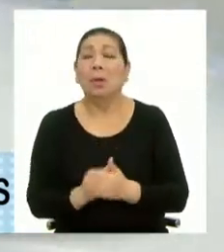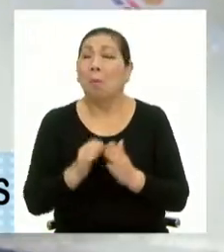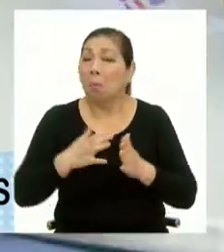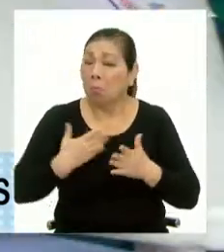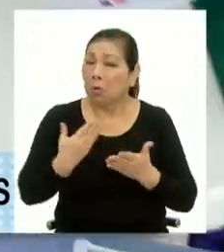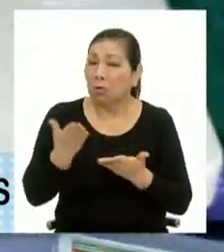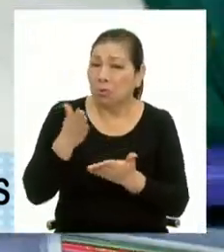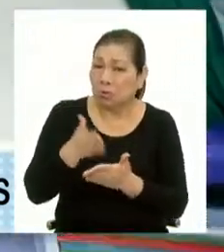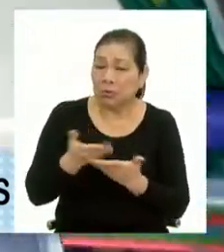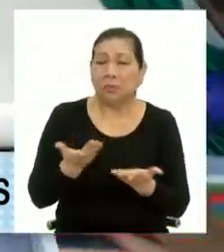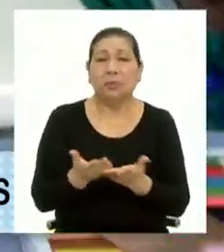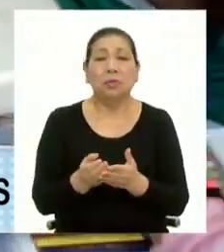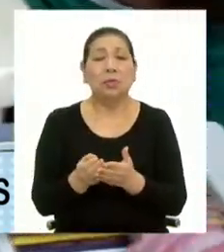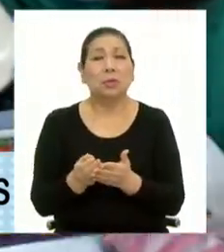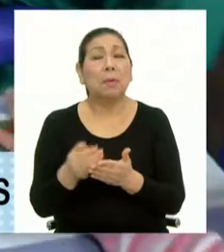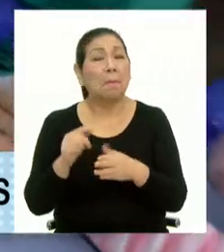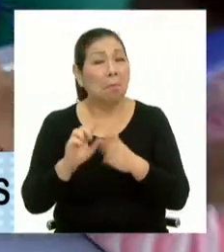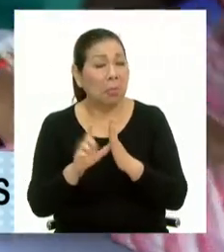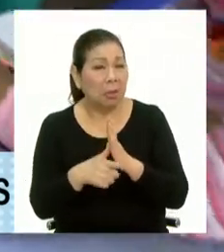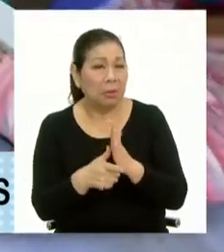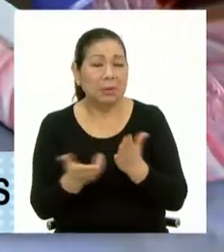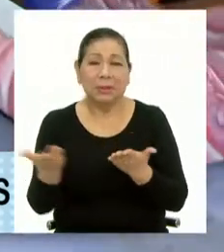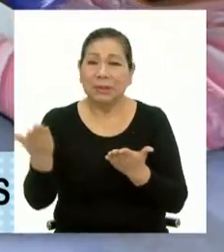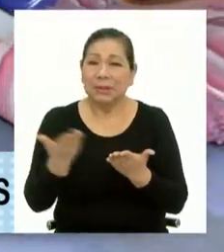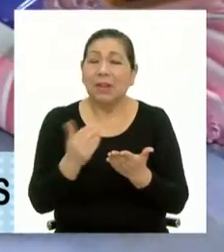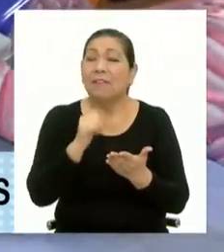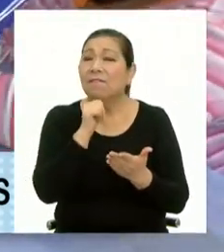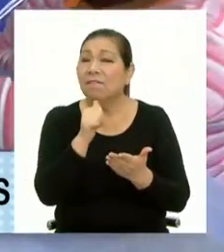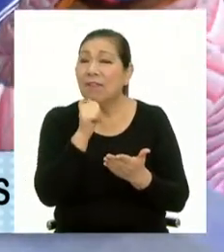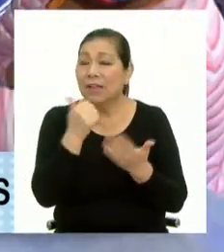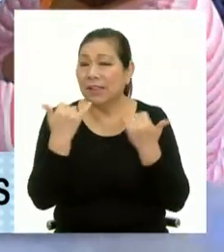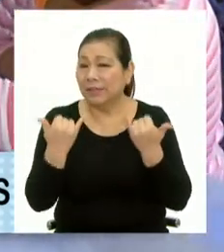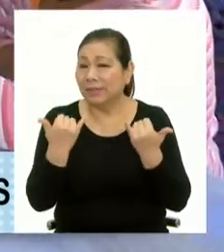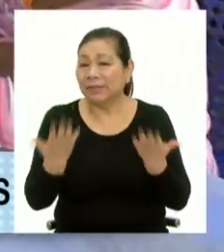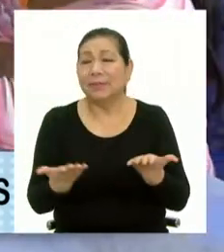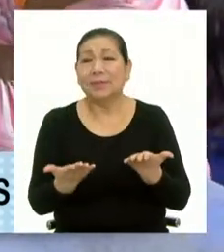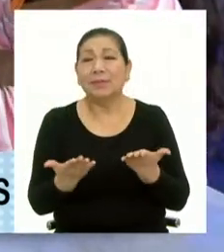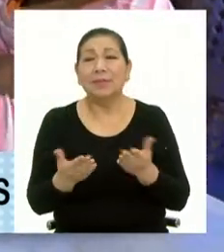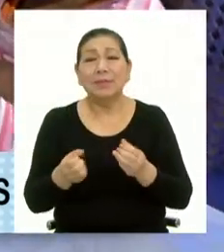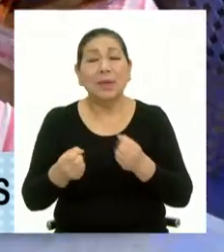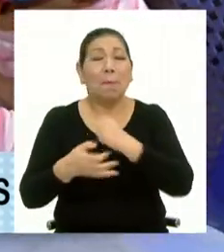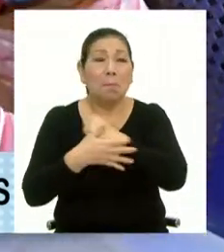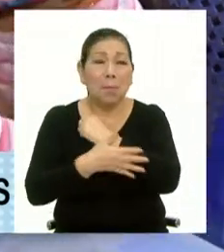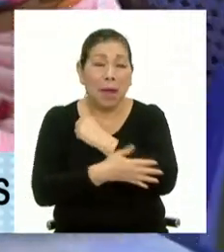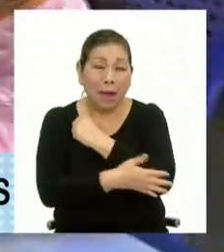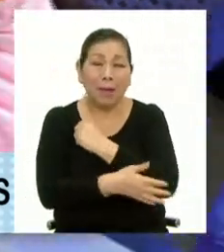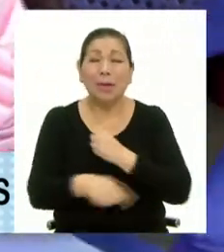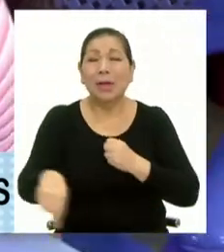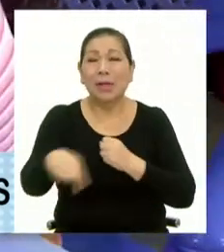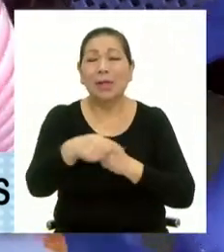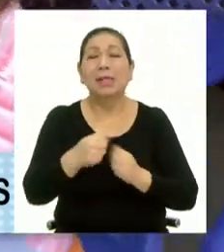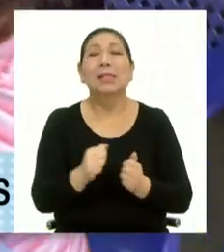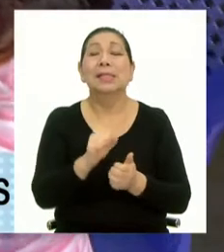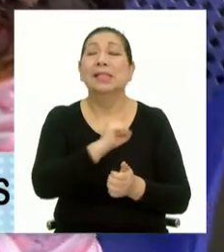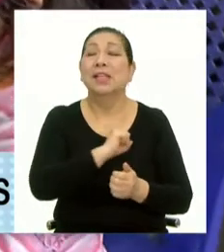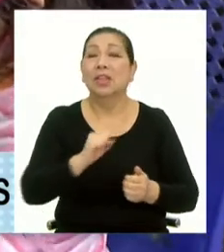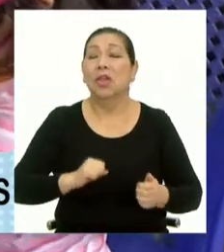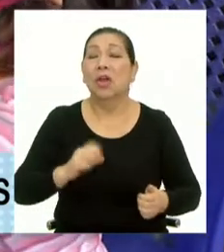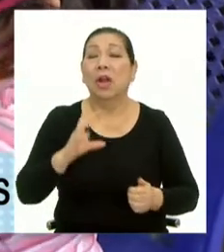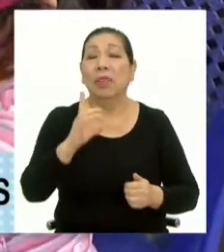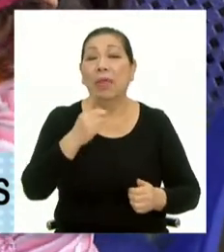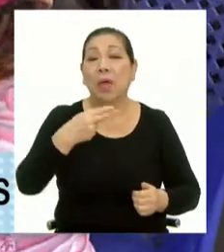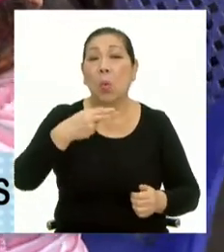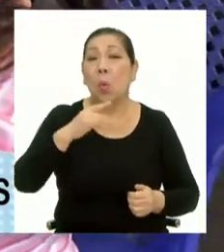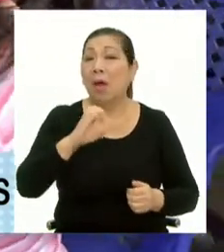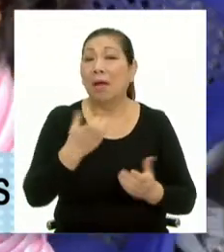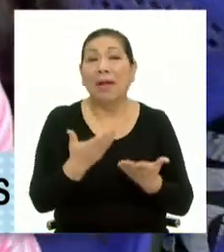puede considerar donarnos tablet, nos hace demasiada falta en este asentamiento, señor de Huanca, porque mayoría